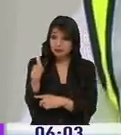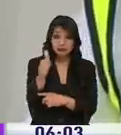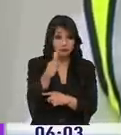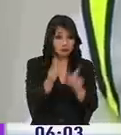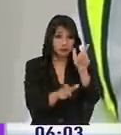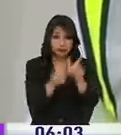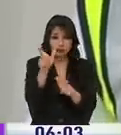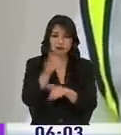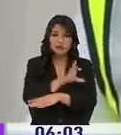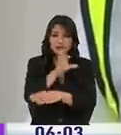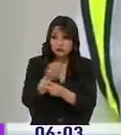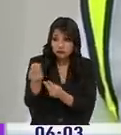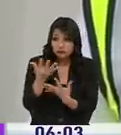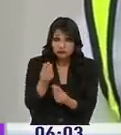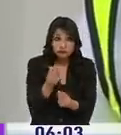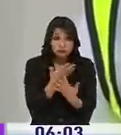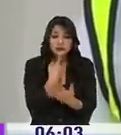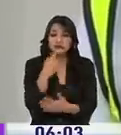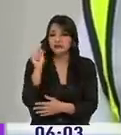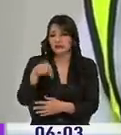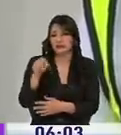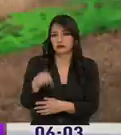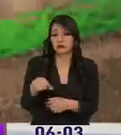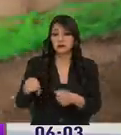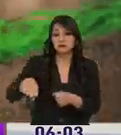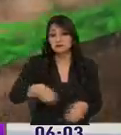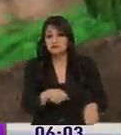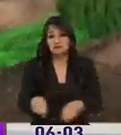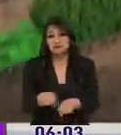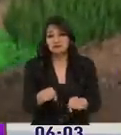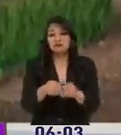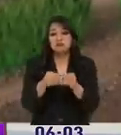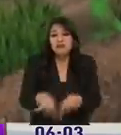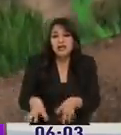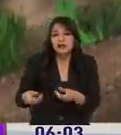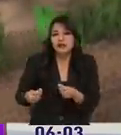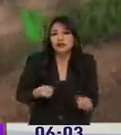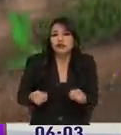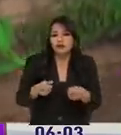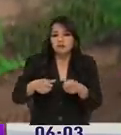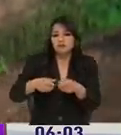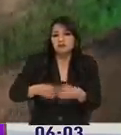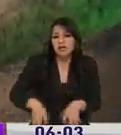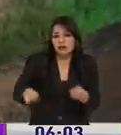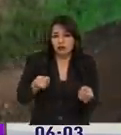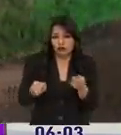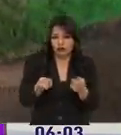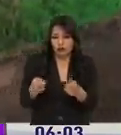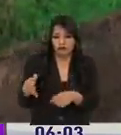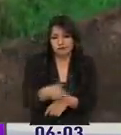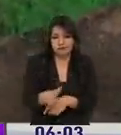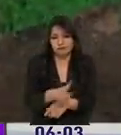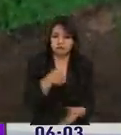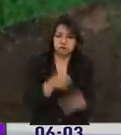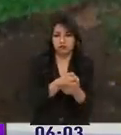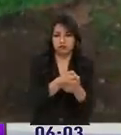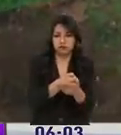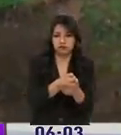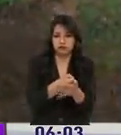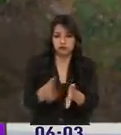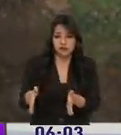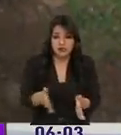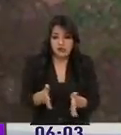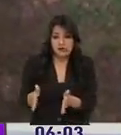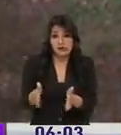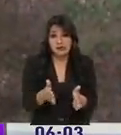agentes que están actuando en el accidente, manifiestan que es una pérdida de pista, se presume velocidad no prudencial, y como es un camino